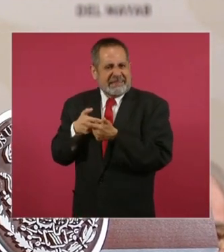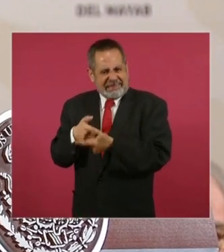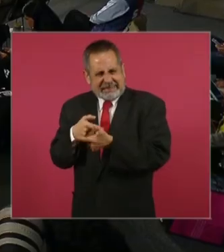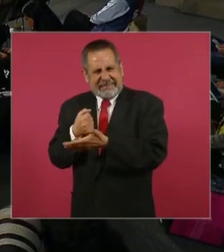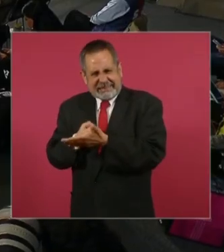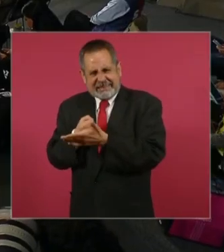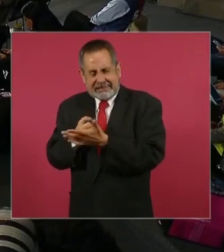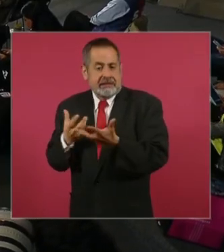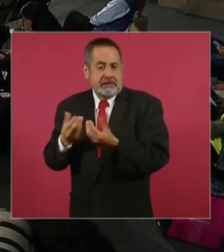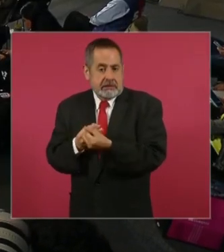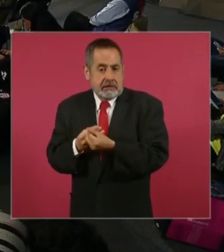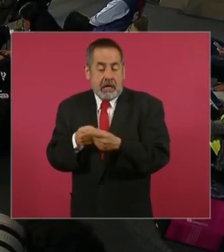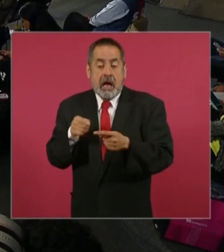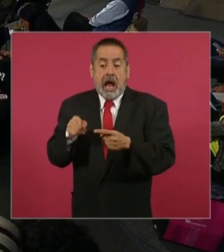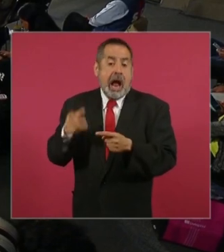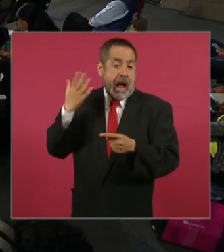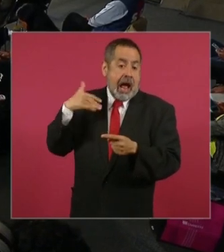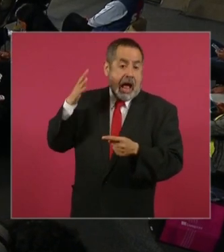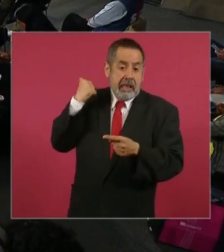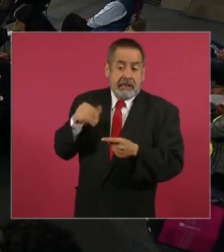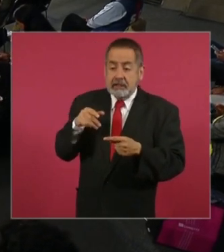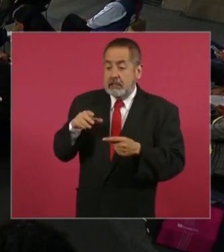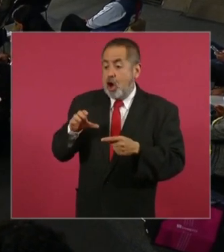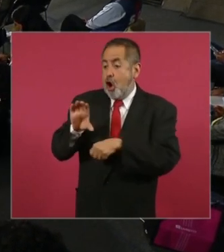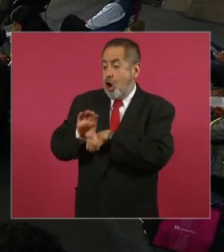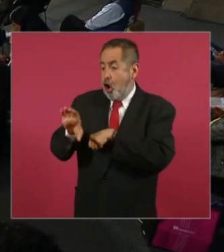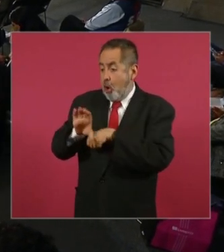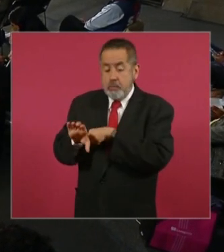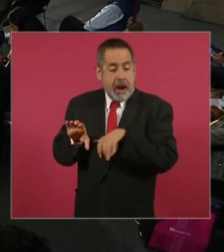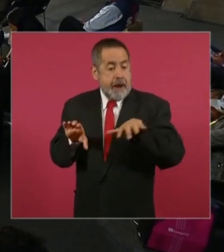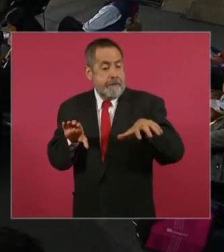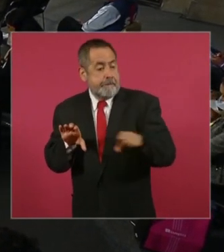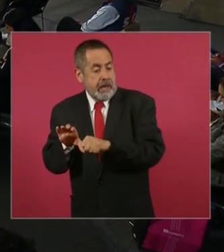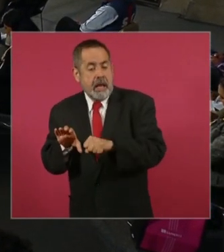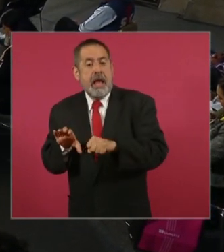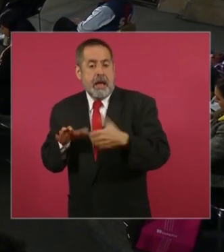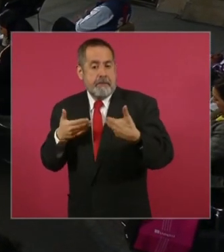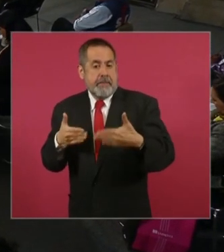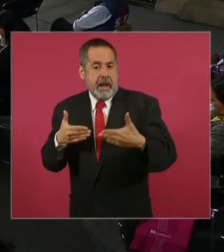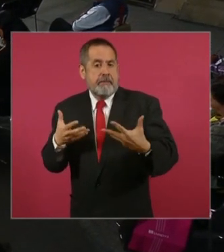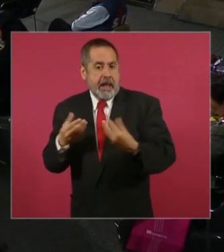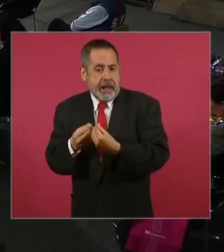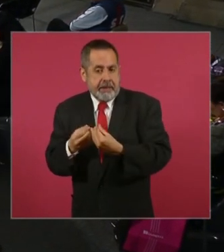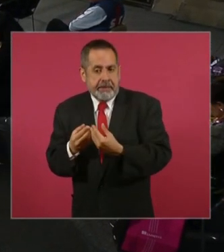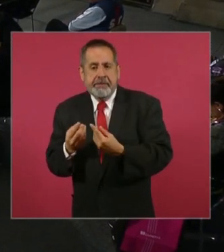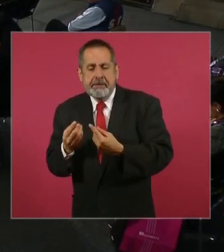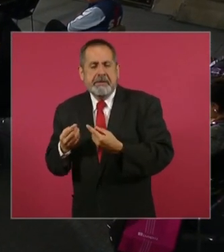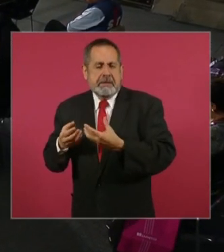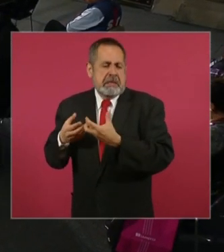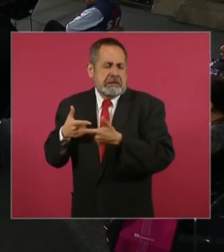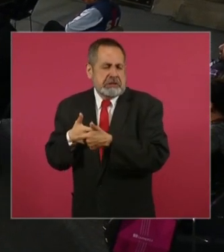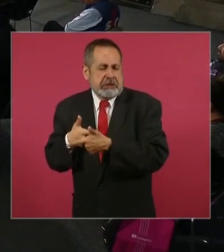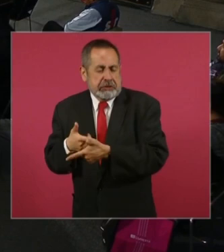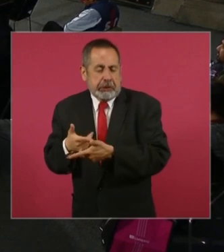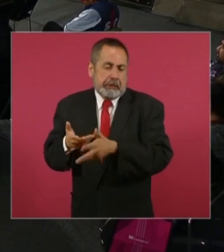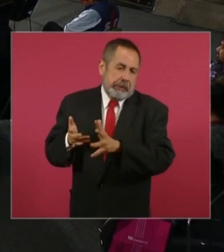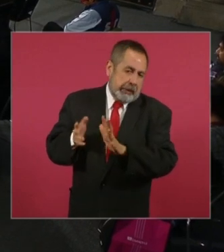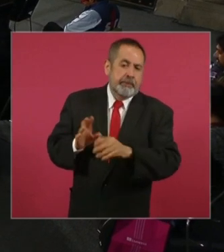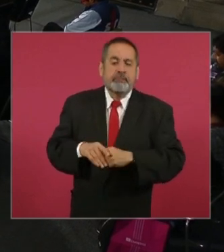porque Panamá pertenecía a Colombia. Y ahí en Costa Rica estaba